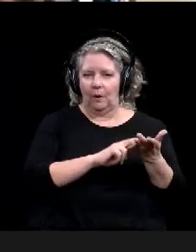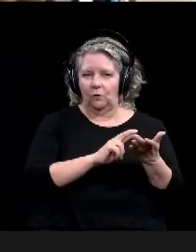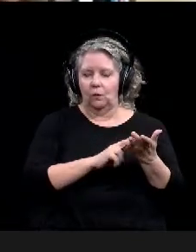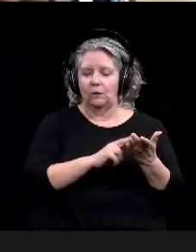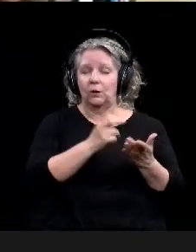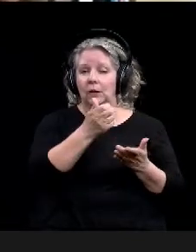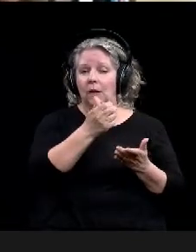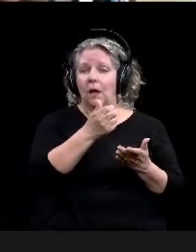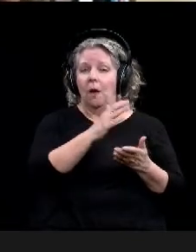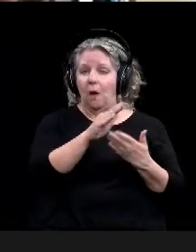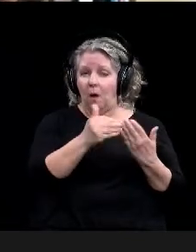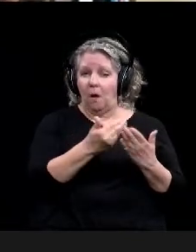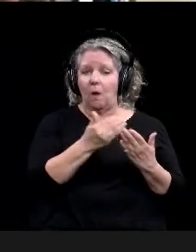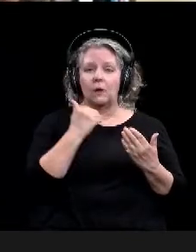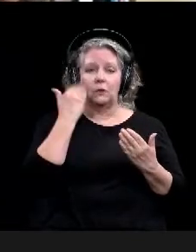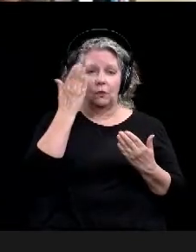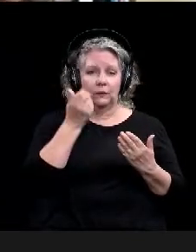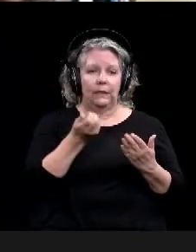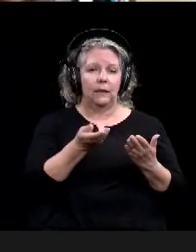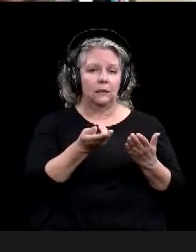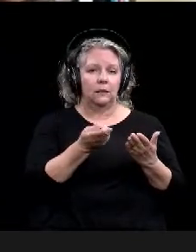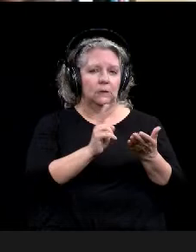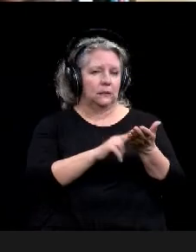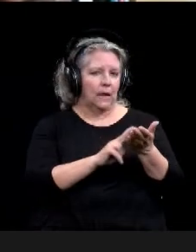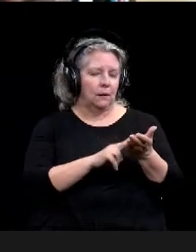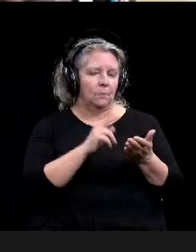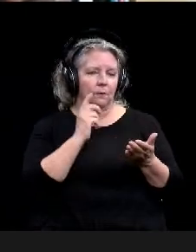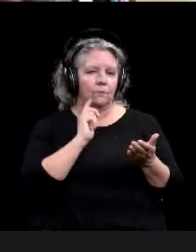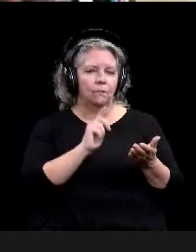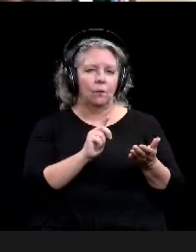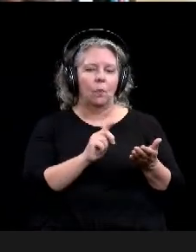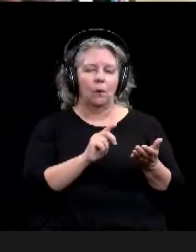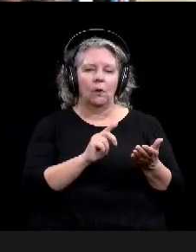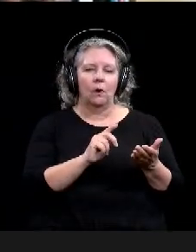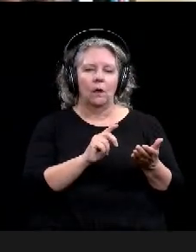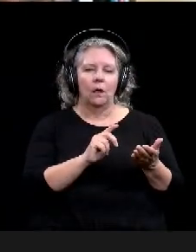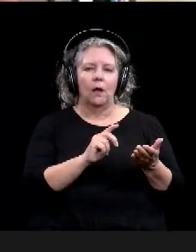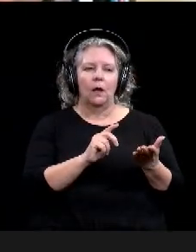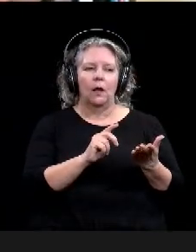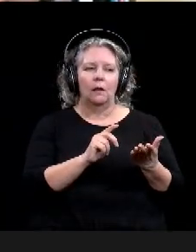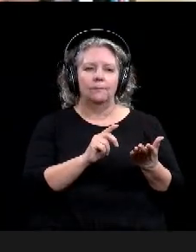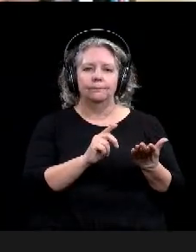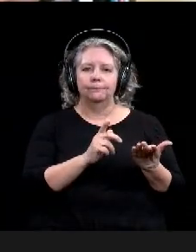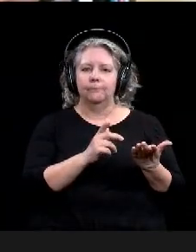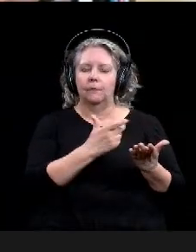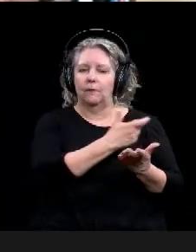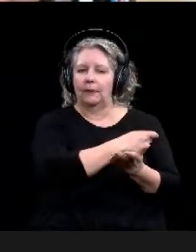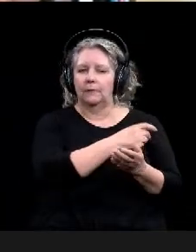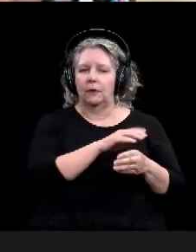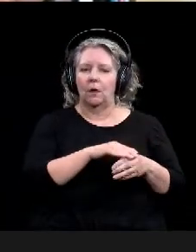hacer su cita para esas vacunas en el hueco caubet junto